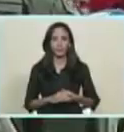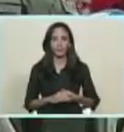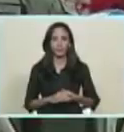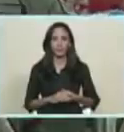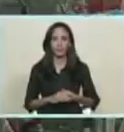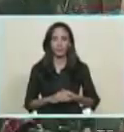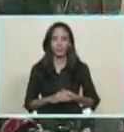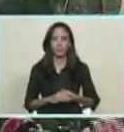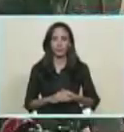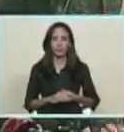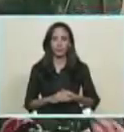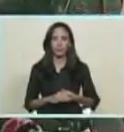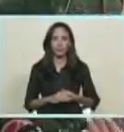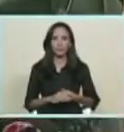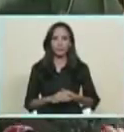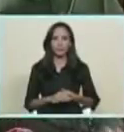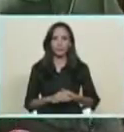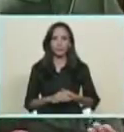welcome.